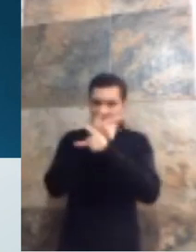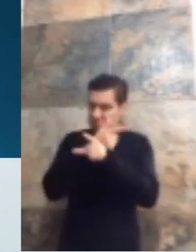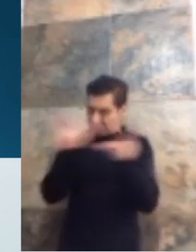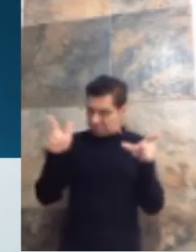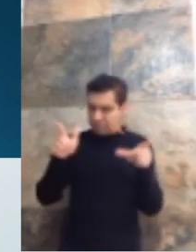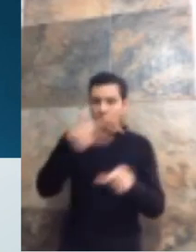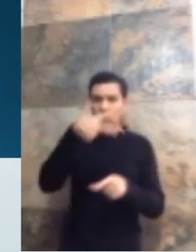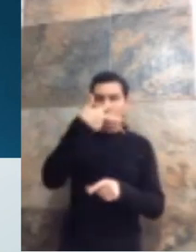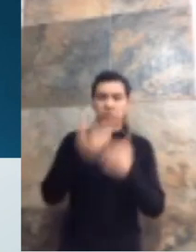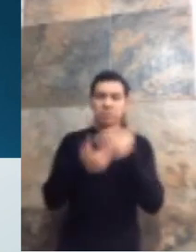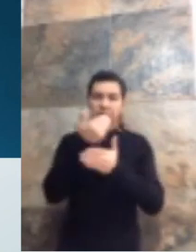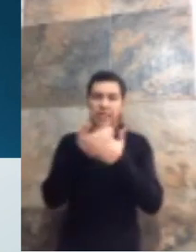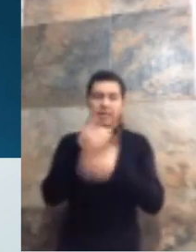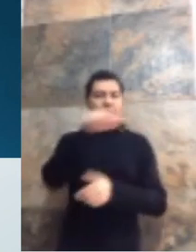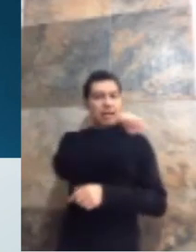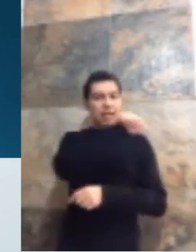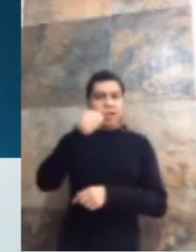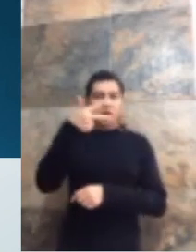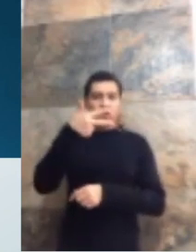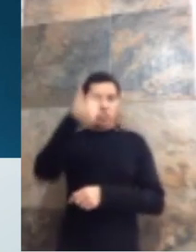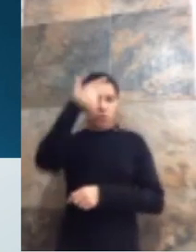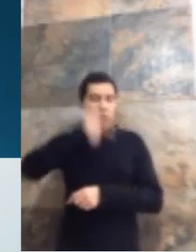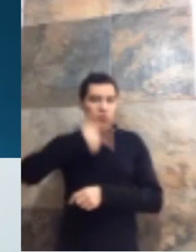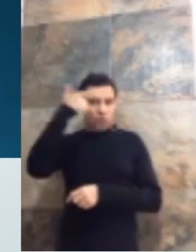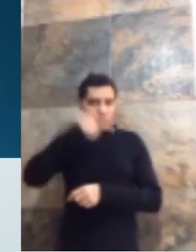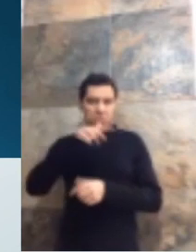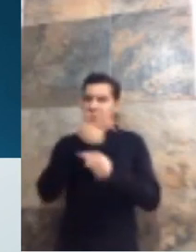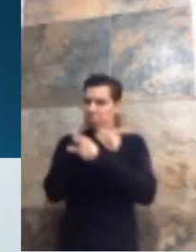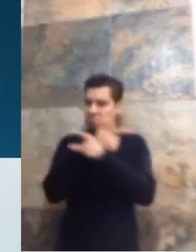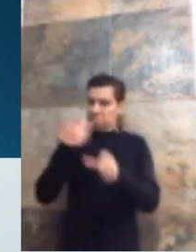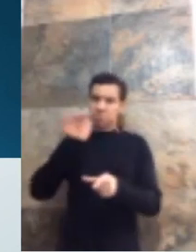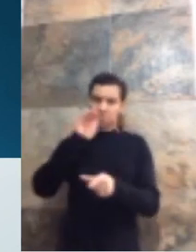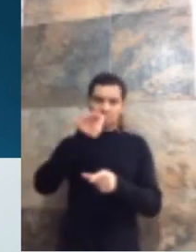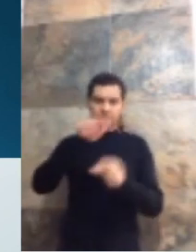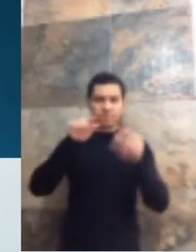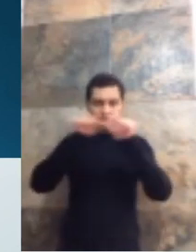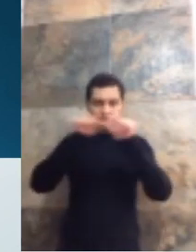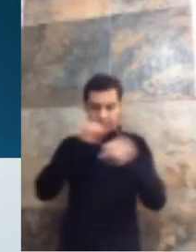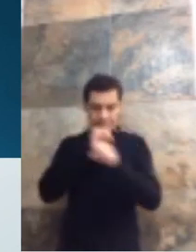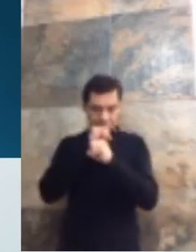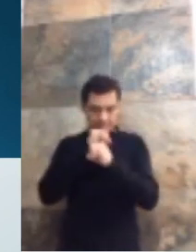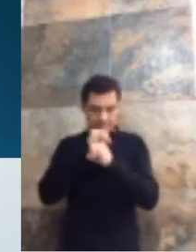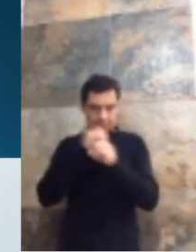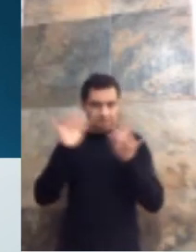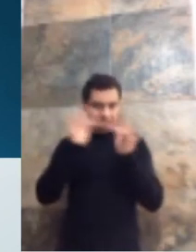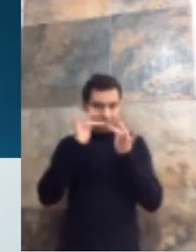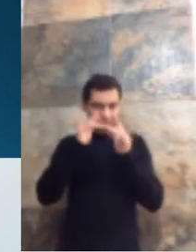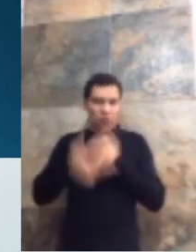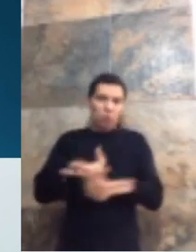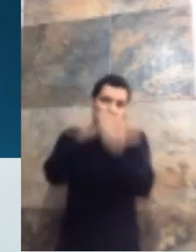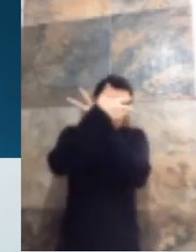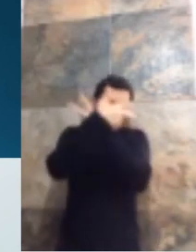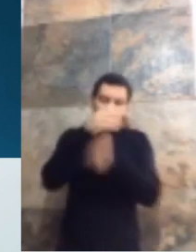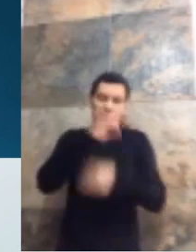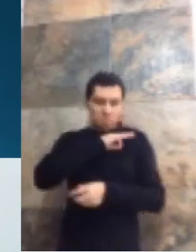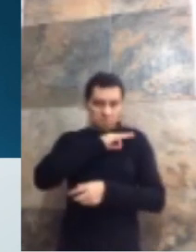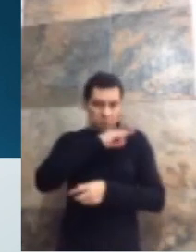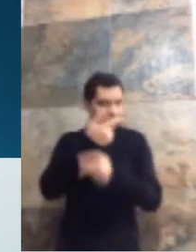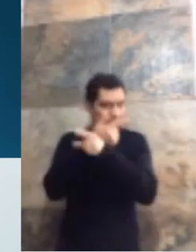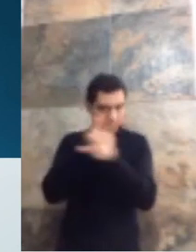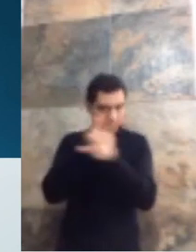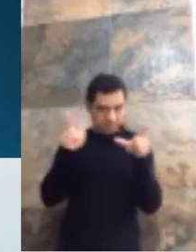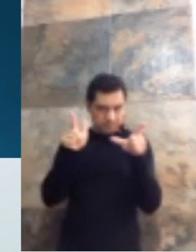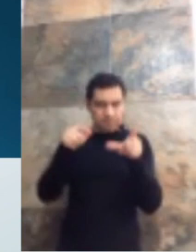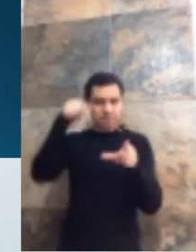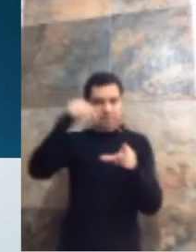recursos en la UNAM es de la Facultad de Medicina, que junto con la Secretaría de Salud y la Facultad de Psicología